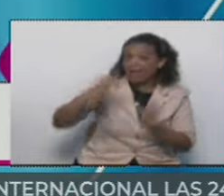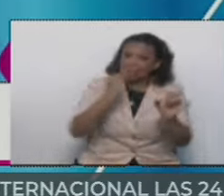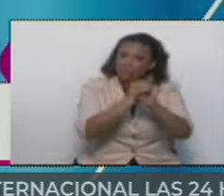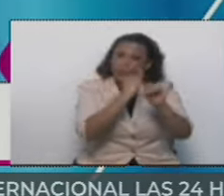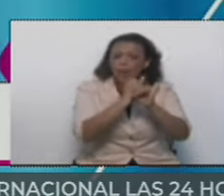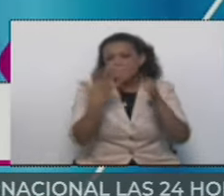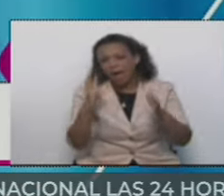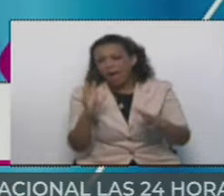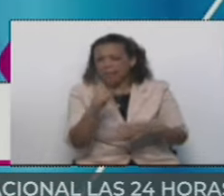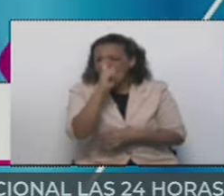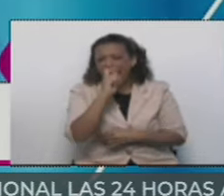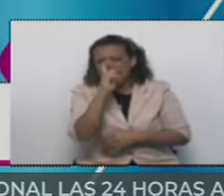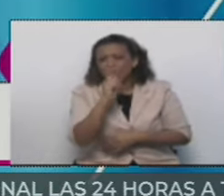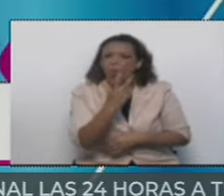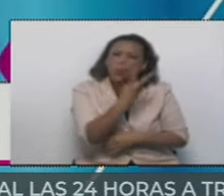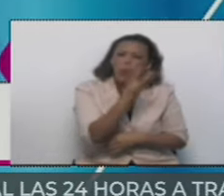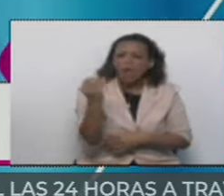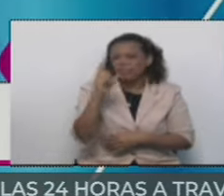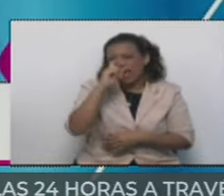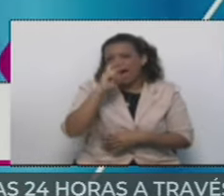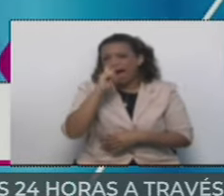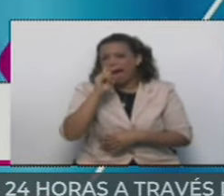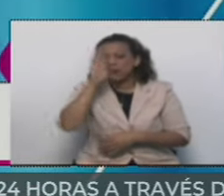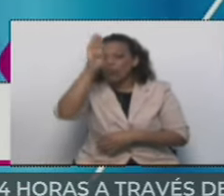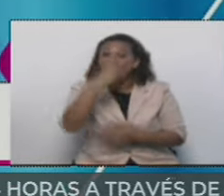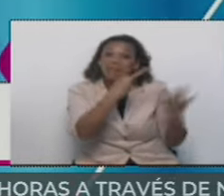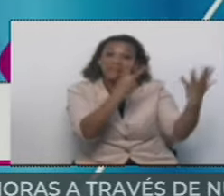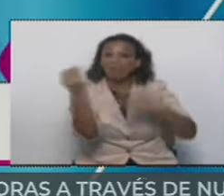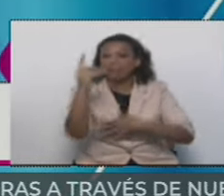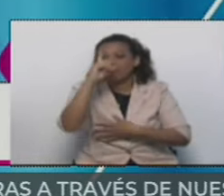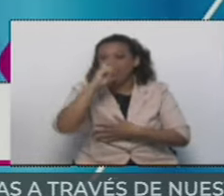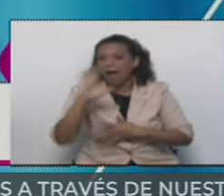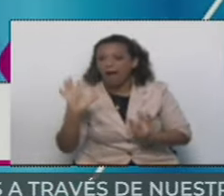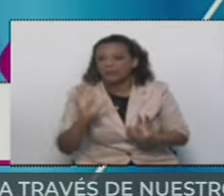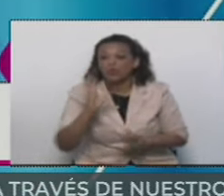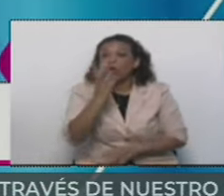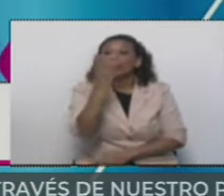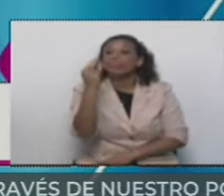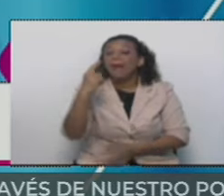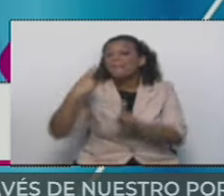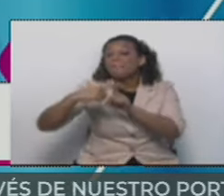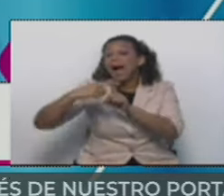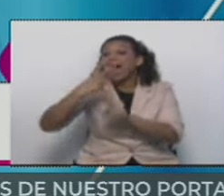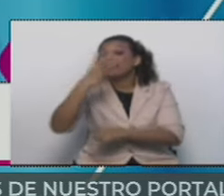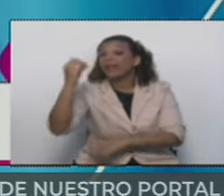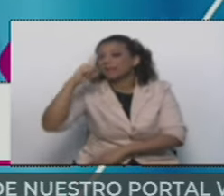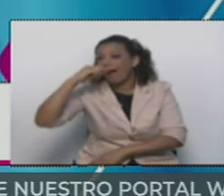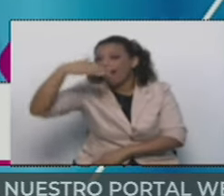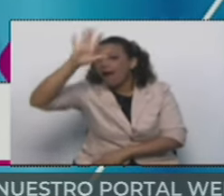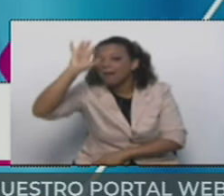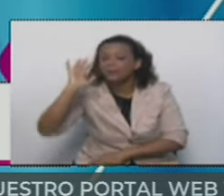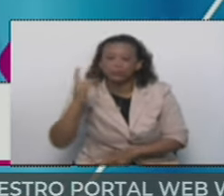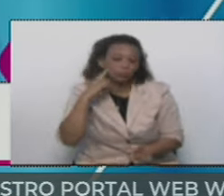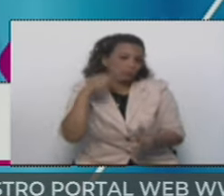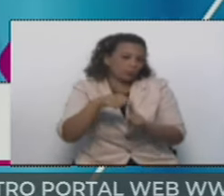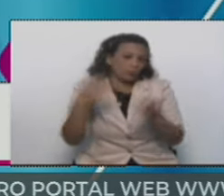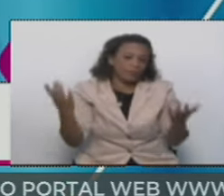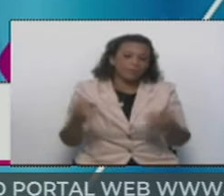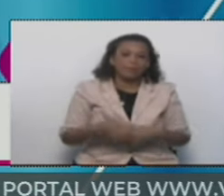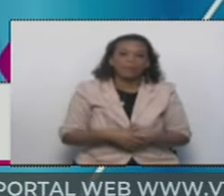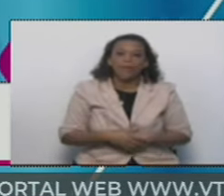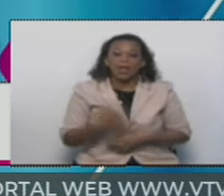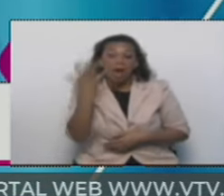tiene aproximadamente alrededor de 40 años, tendrá 70 años cuando esté rindiendo cuentas sobre esos objetivos. Y